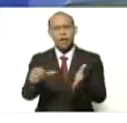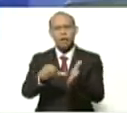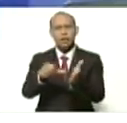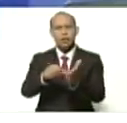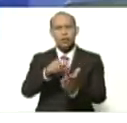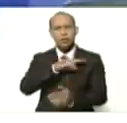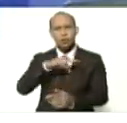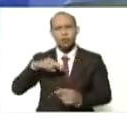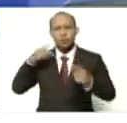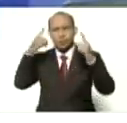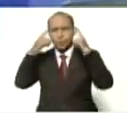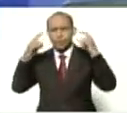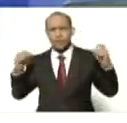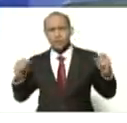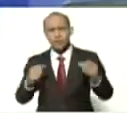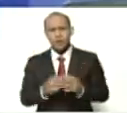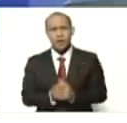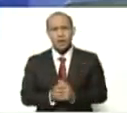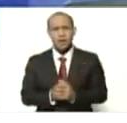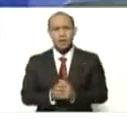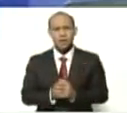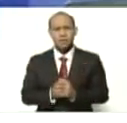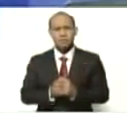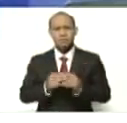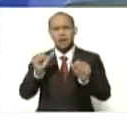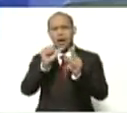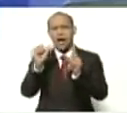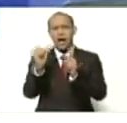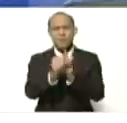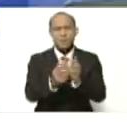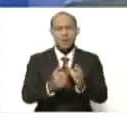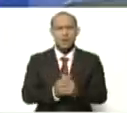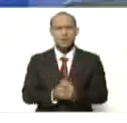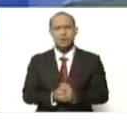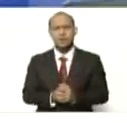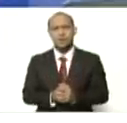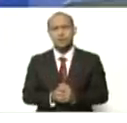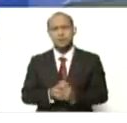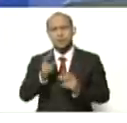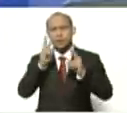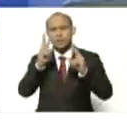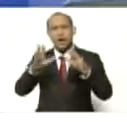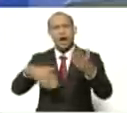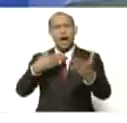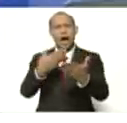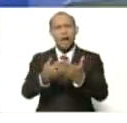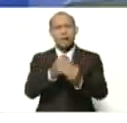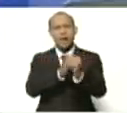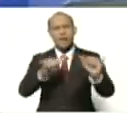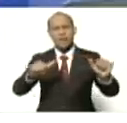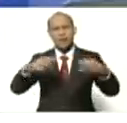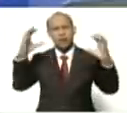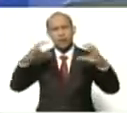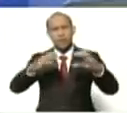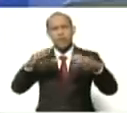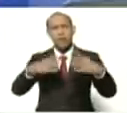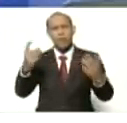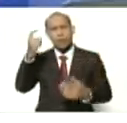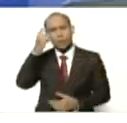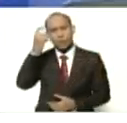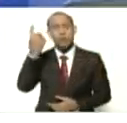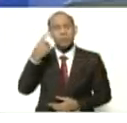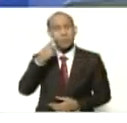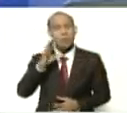expertos en clima meteorólogo nos dicen que pudiera extenderse esto vamos a